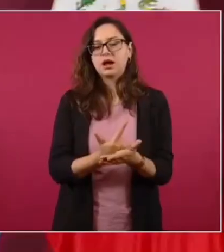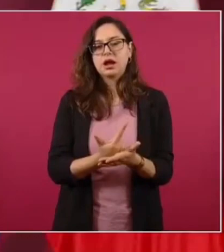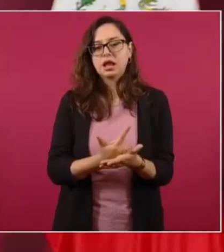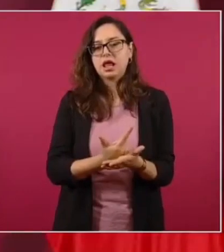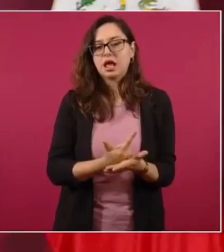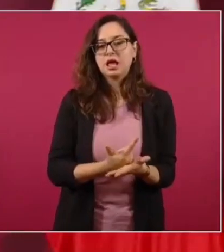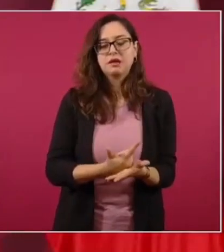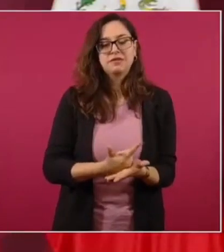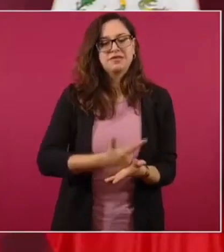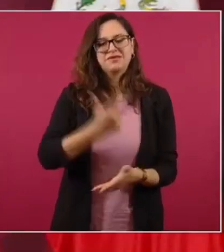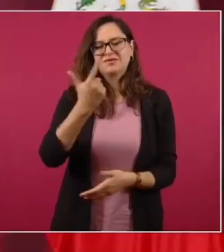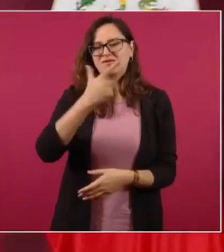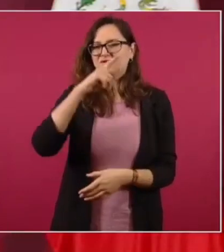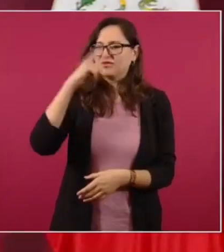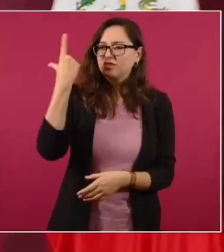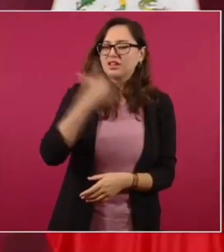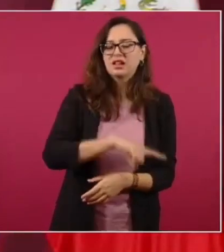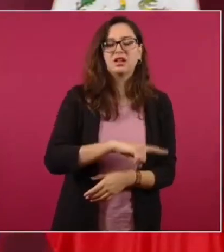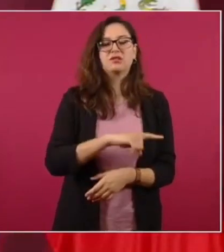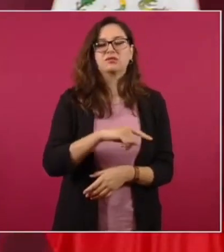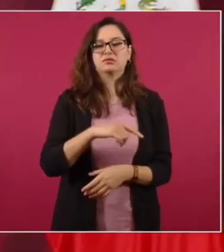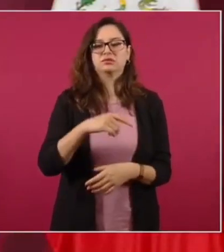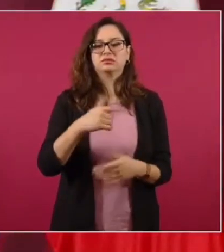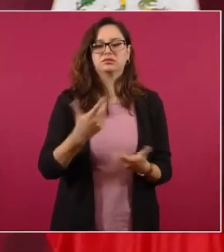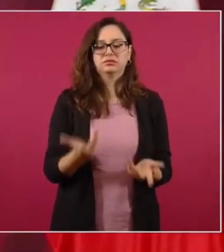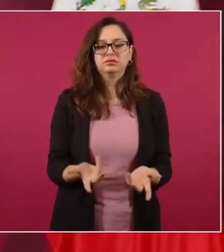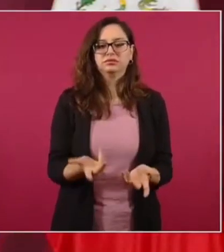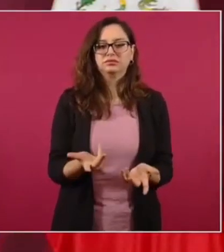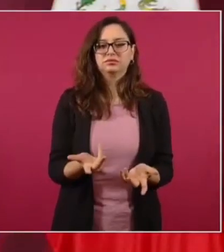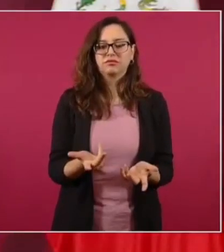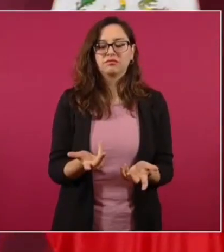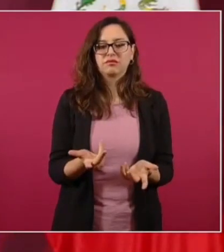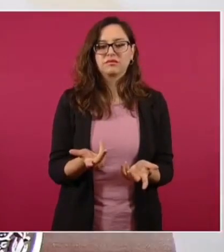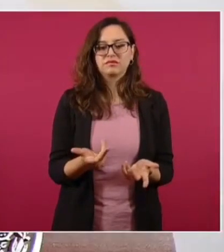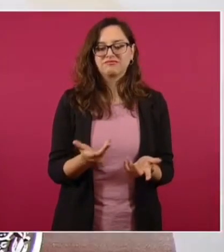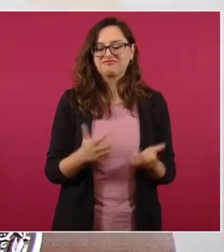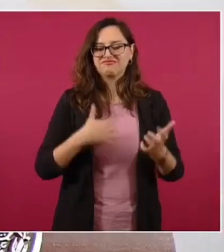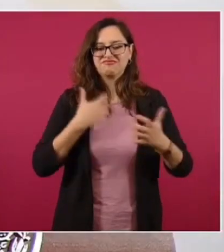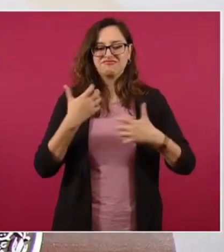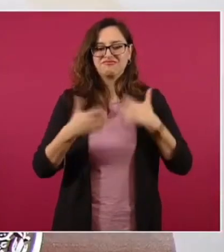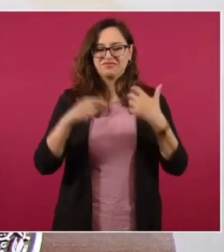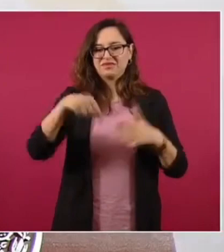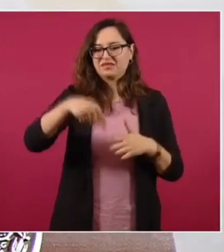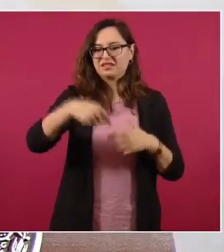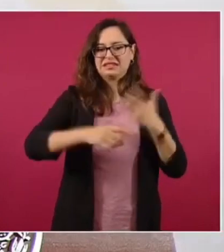y hechos muy violentos, y él planteó que